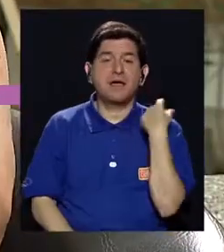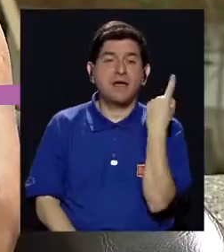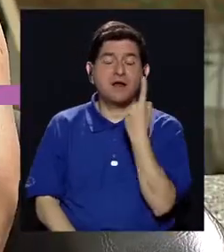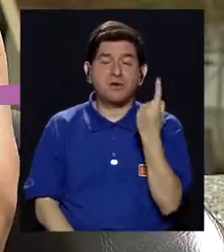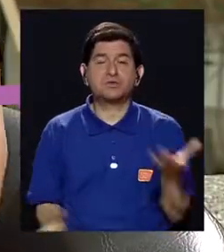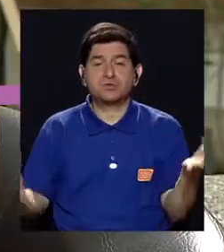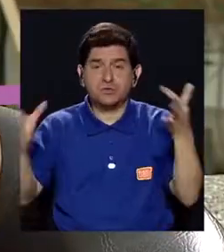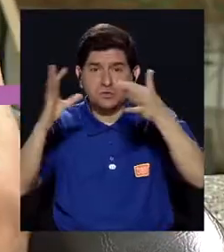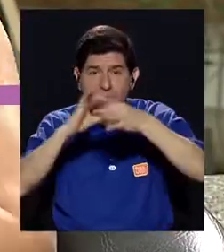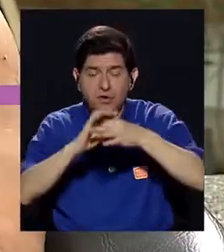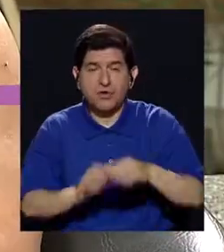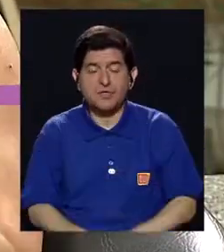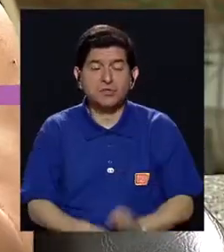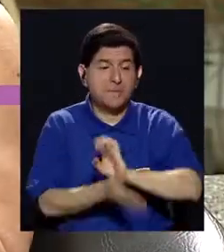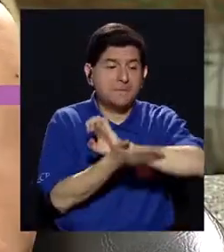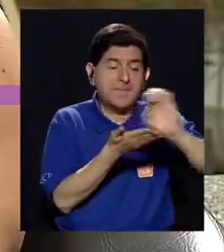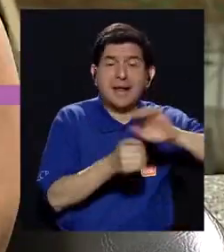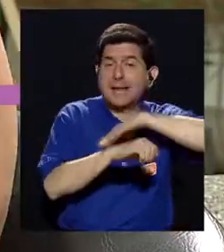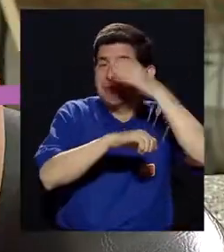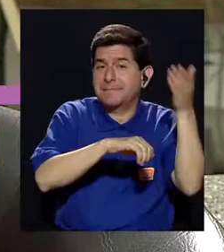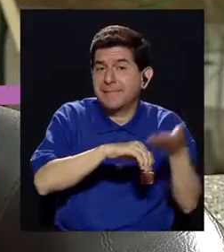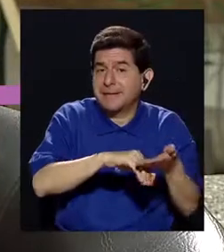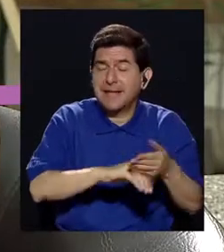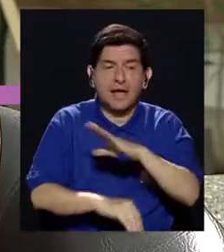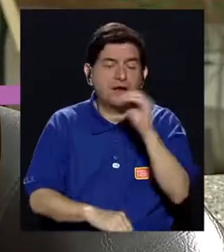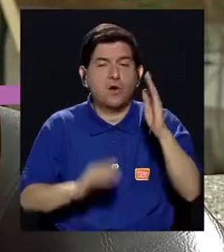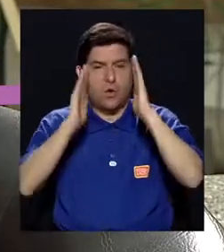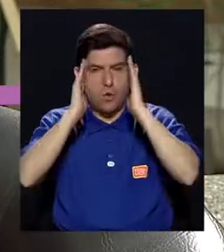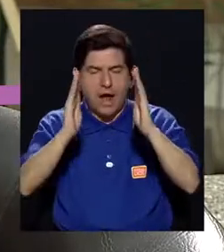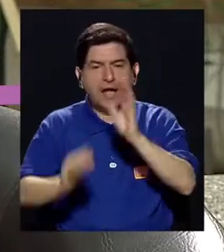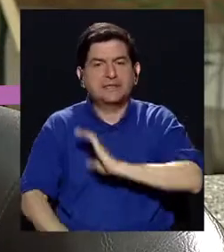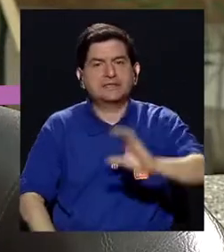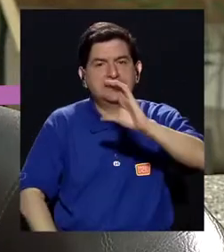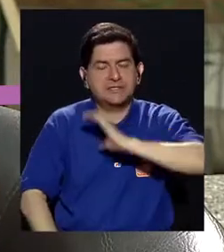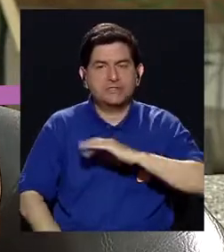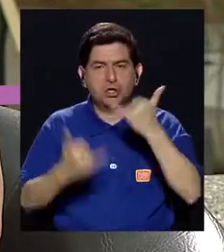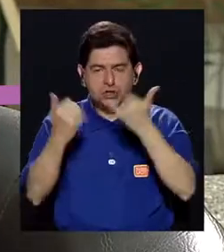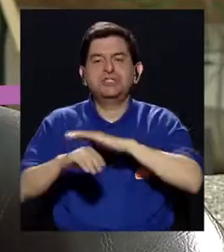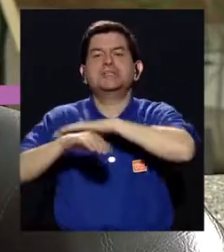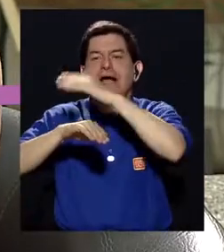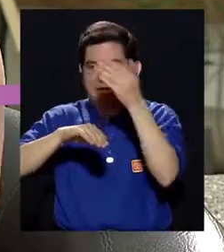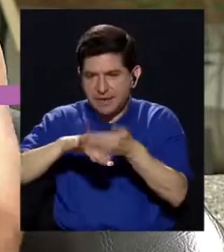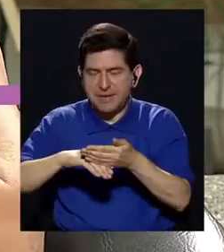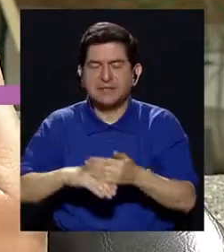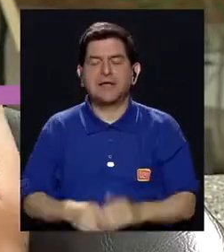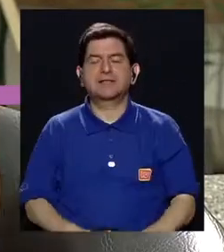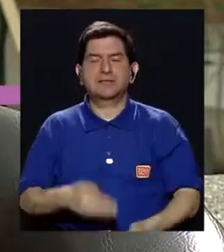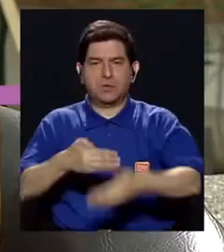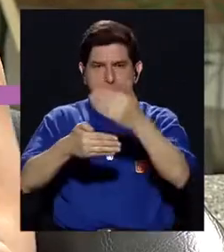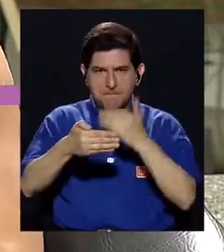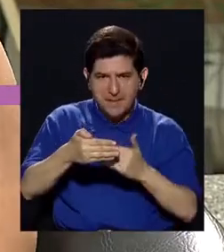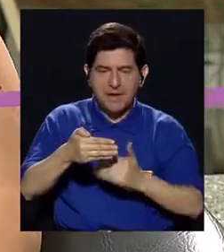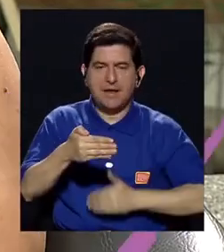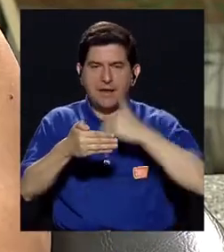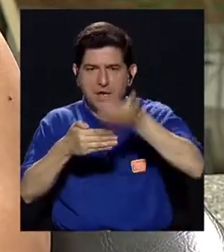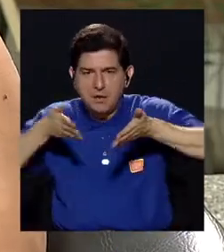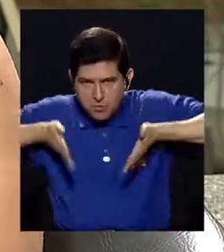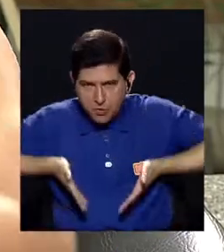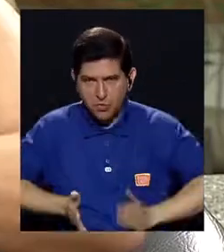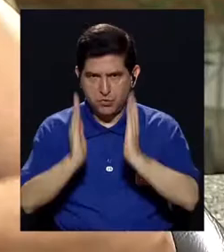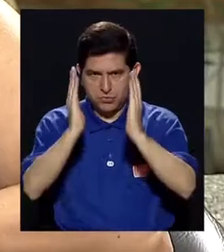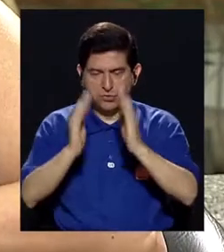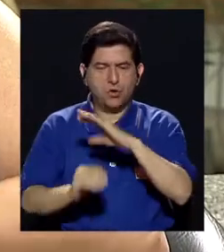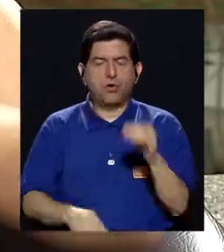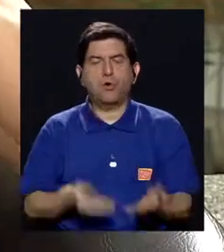al embarazo, parto, posparto. O lo que tenía que ver con aparatos reproductivos, prevención de cáncer de mama, cáncer de cérvix,